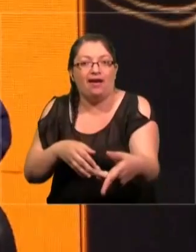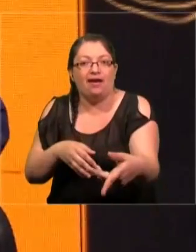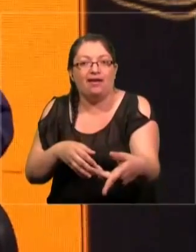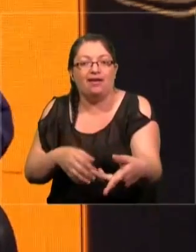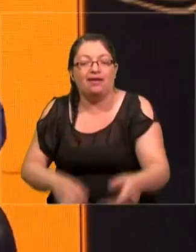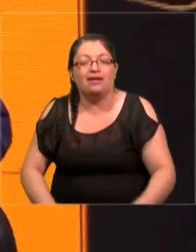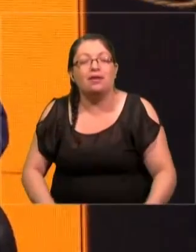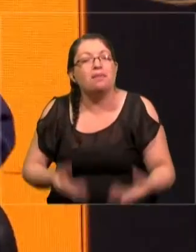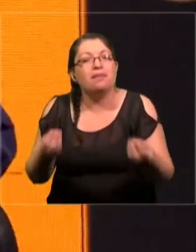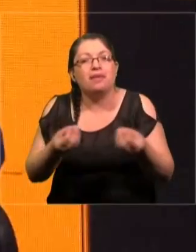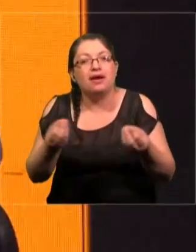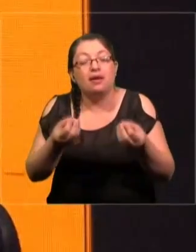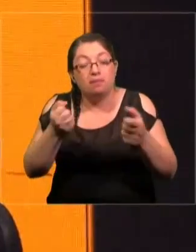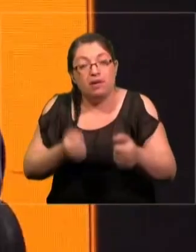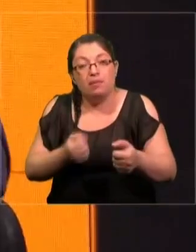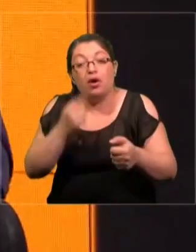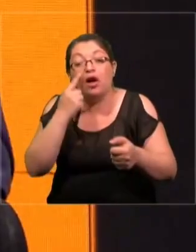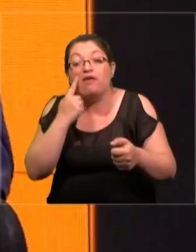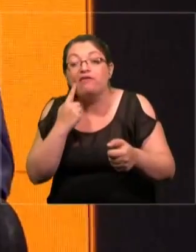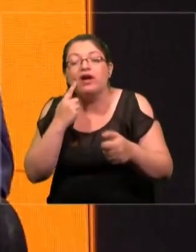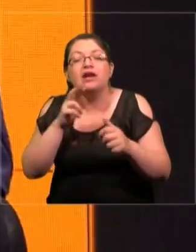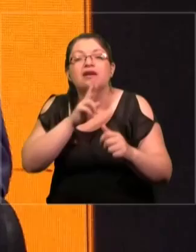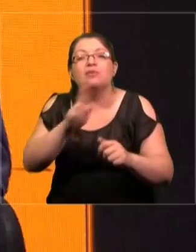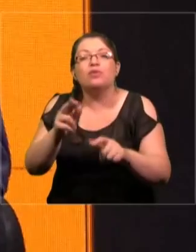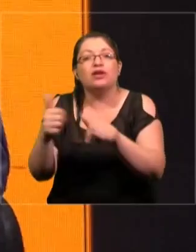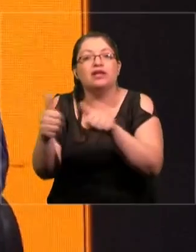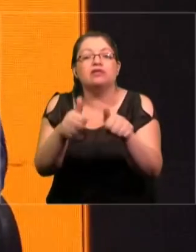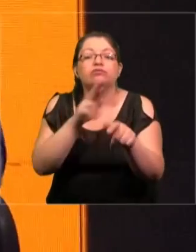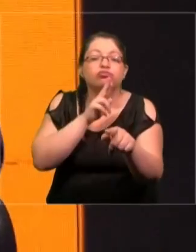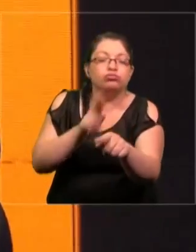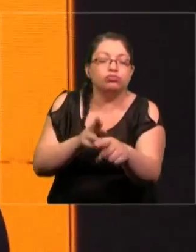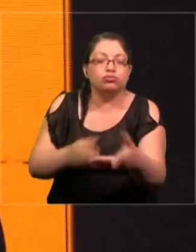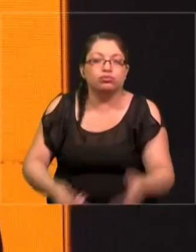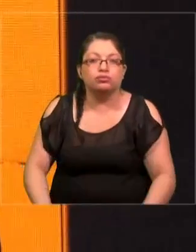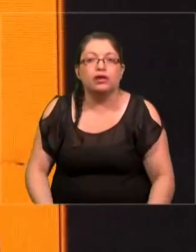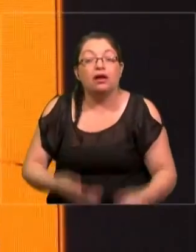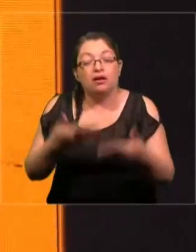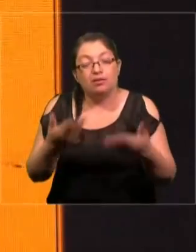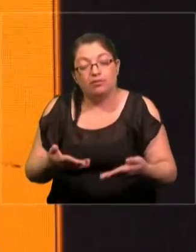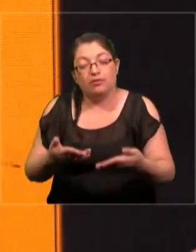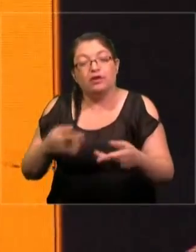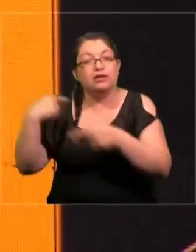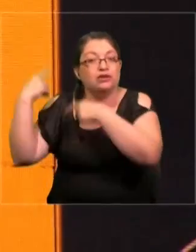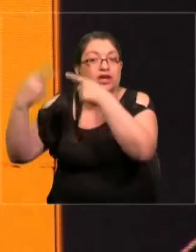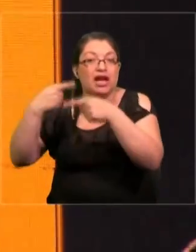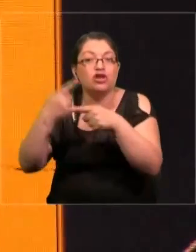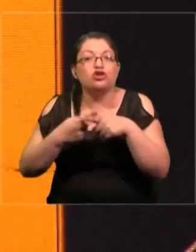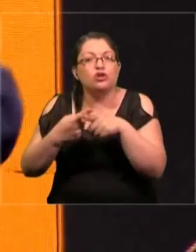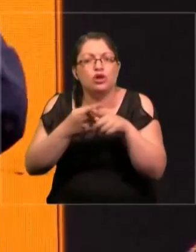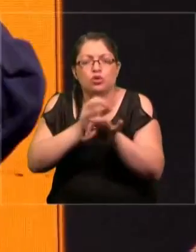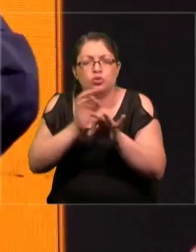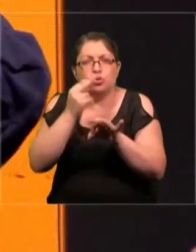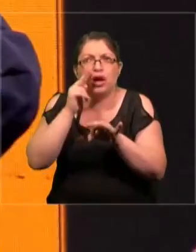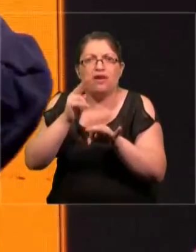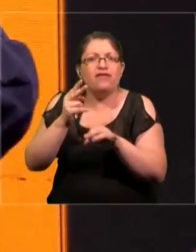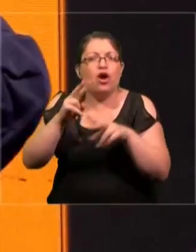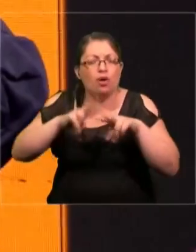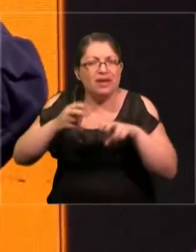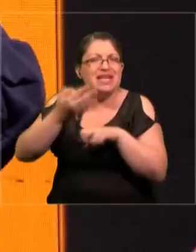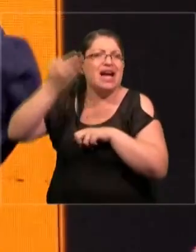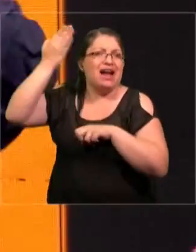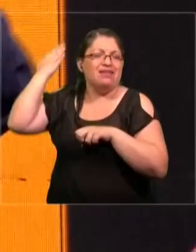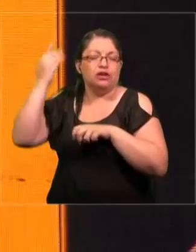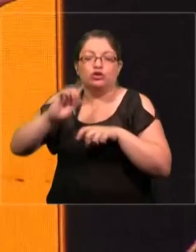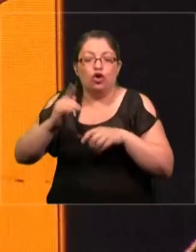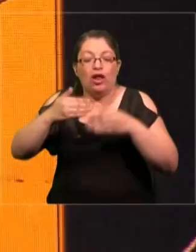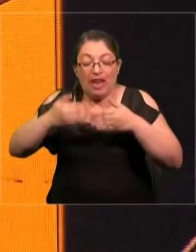para responder a ese desafío. Por eso la historia social no está mirando al pasado, está mirando justo